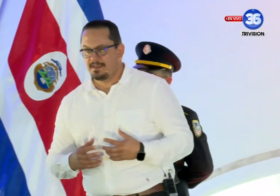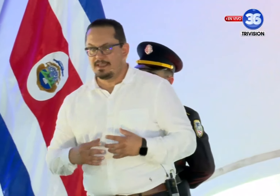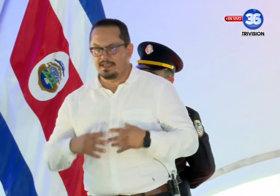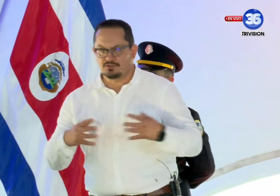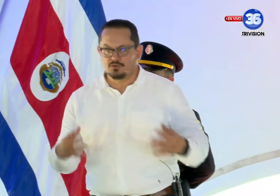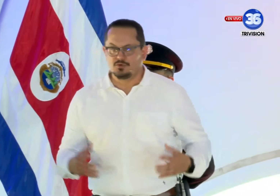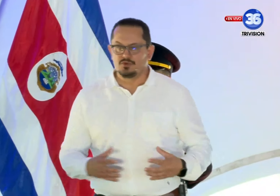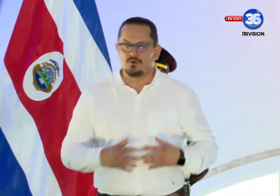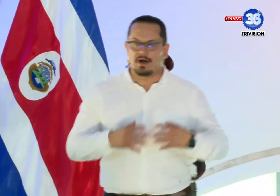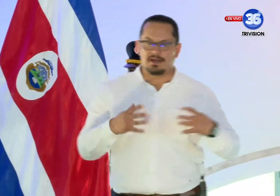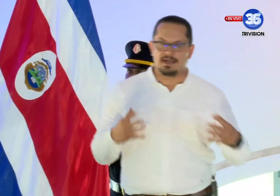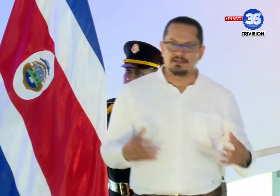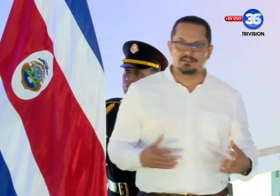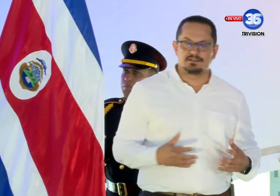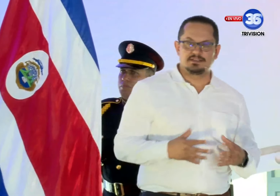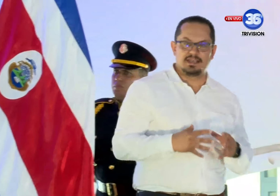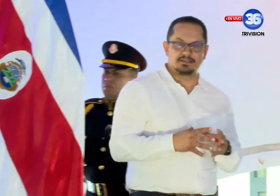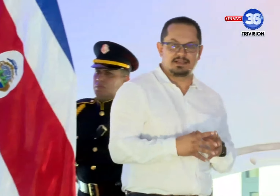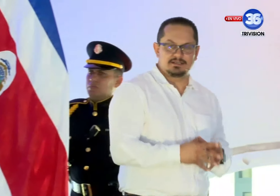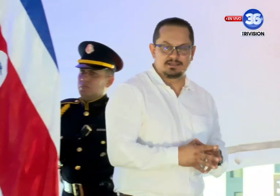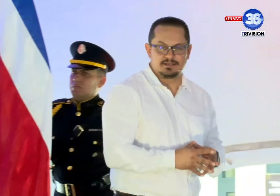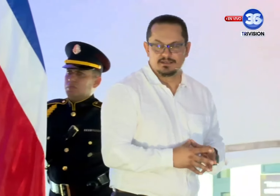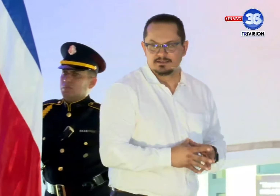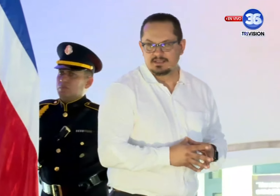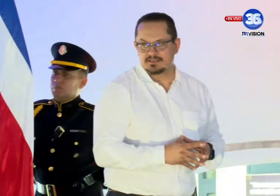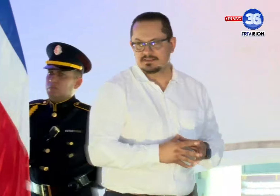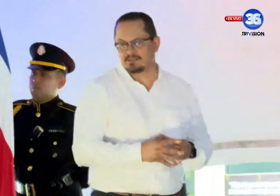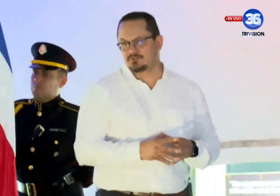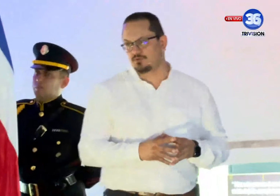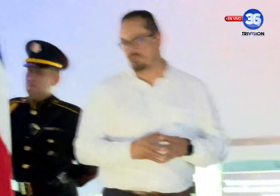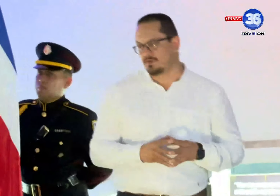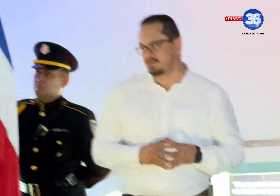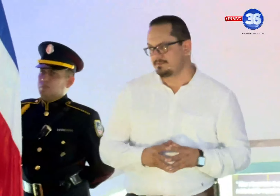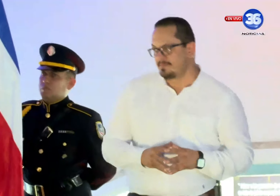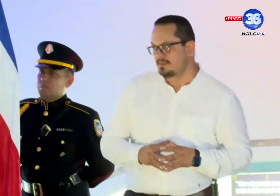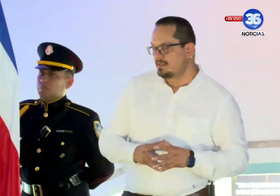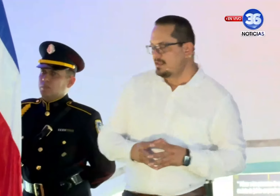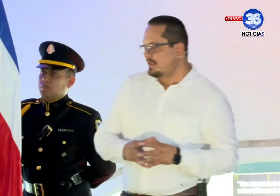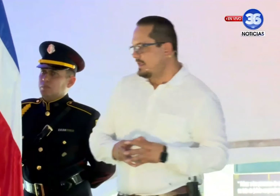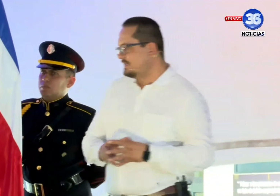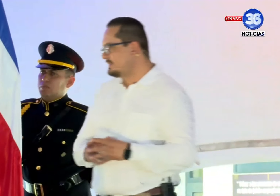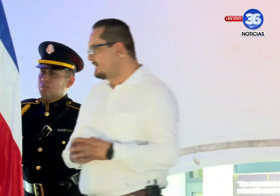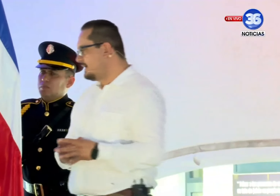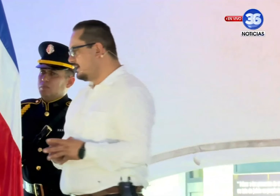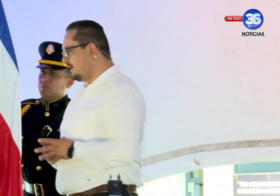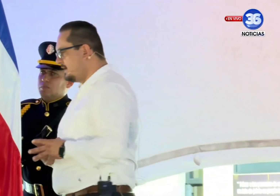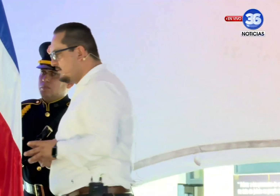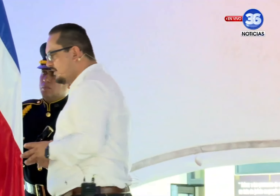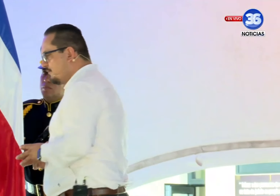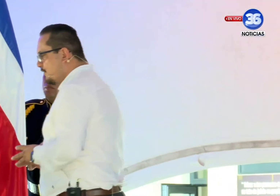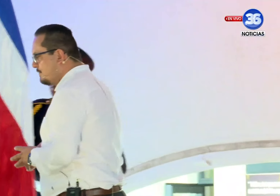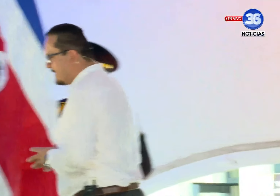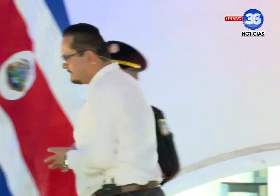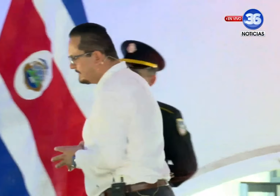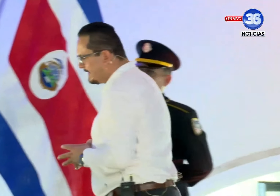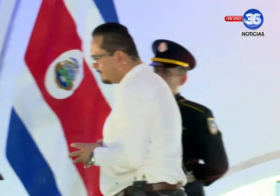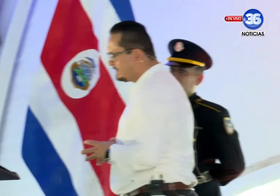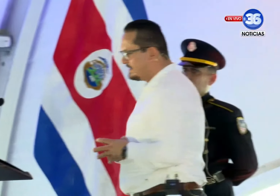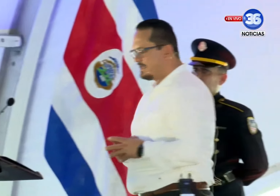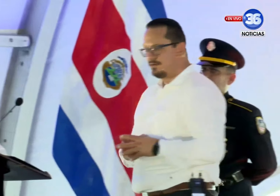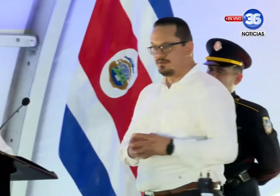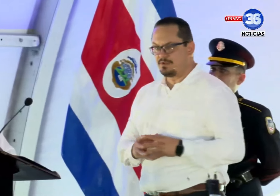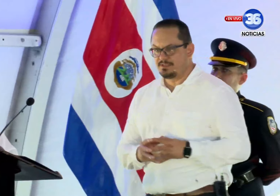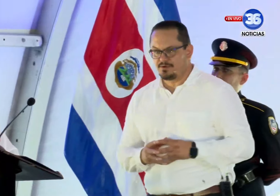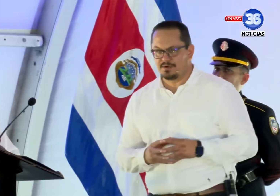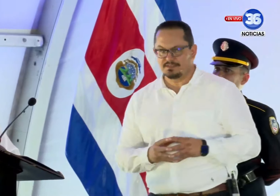de estudio, análisis y ataque de estas estructuras. Esta reforma a la